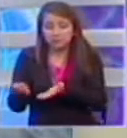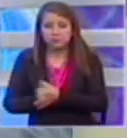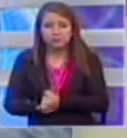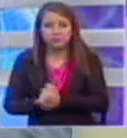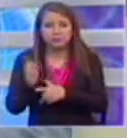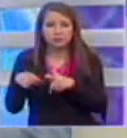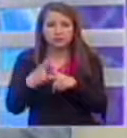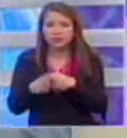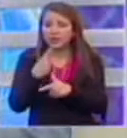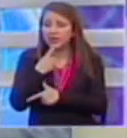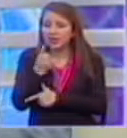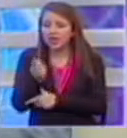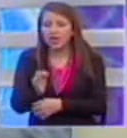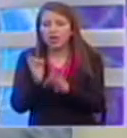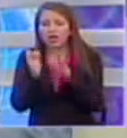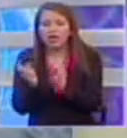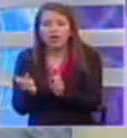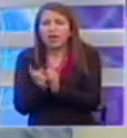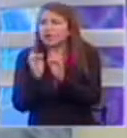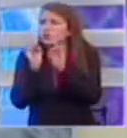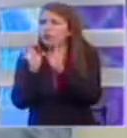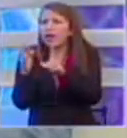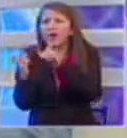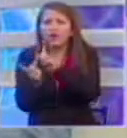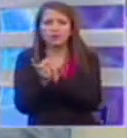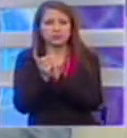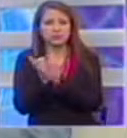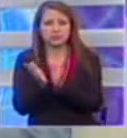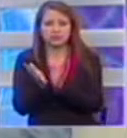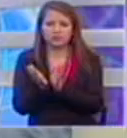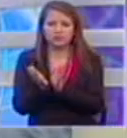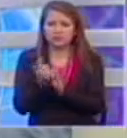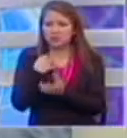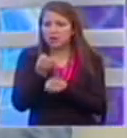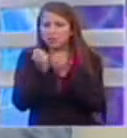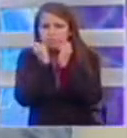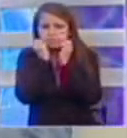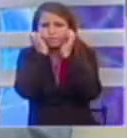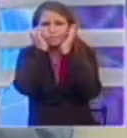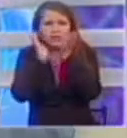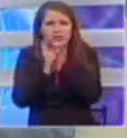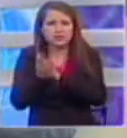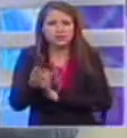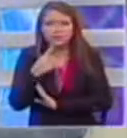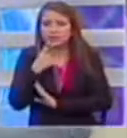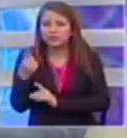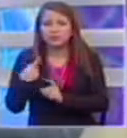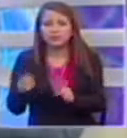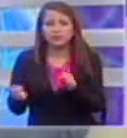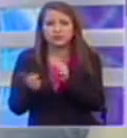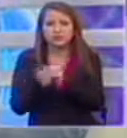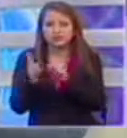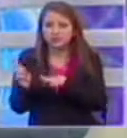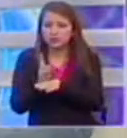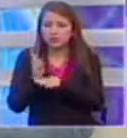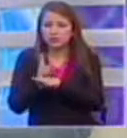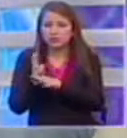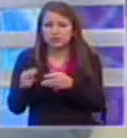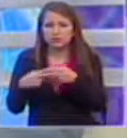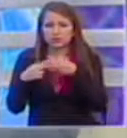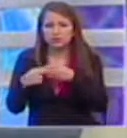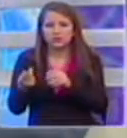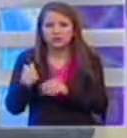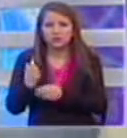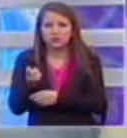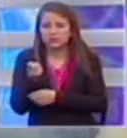Cuando dicen que es una casualidad, realmente ni se sonrojan en decir que es una casualidad la utilización de recursos